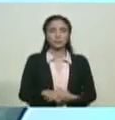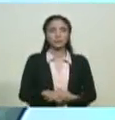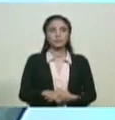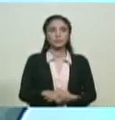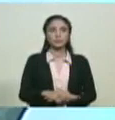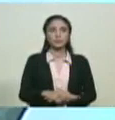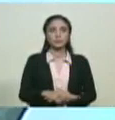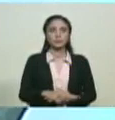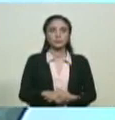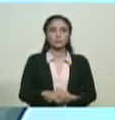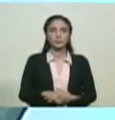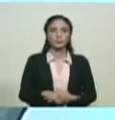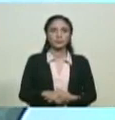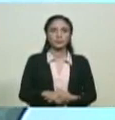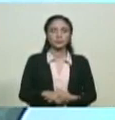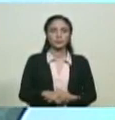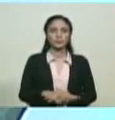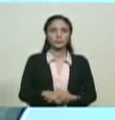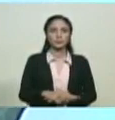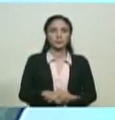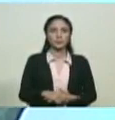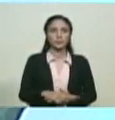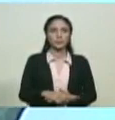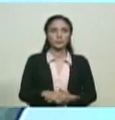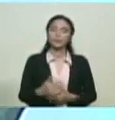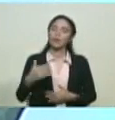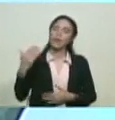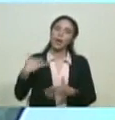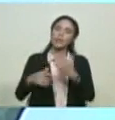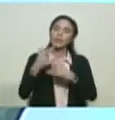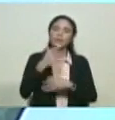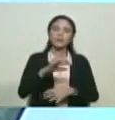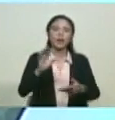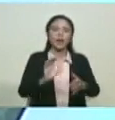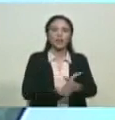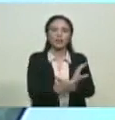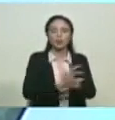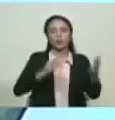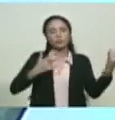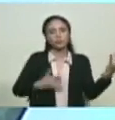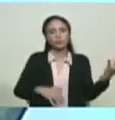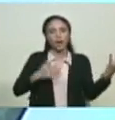como decía el cantor del pueblo alí primera